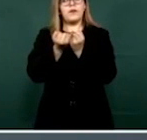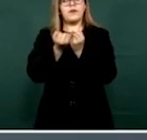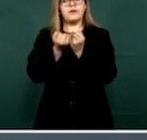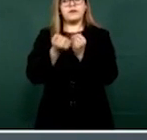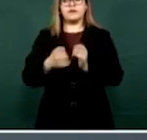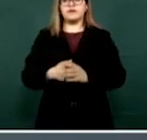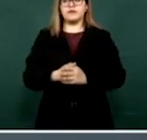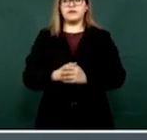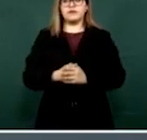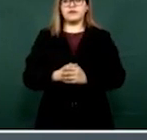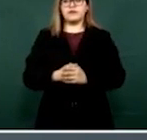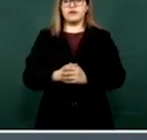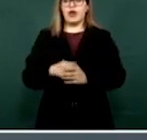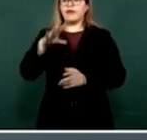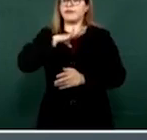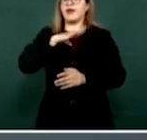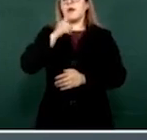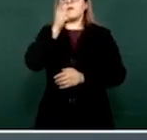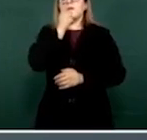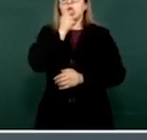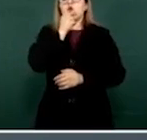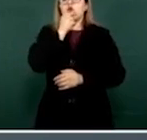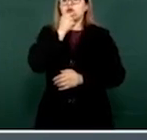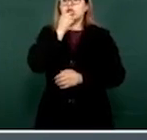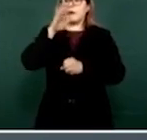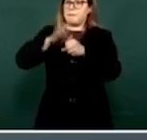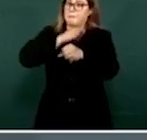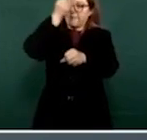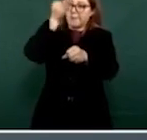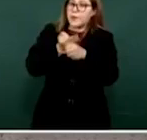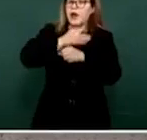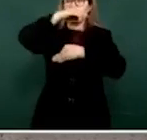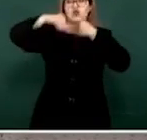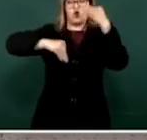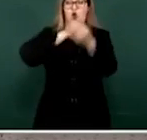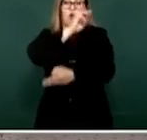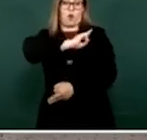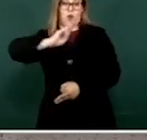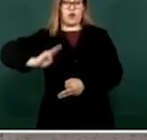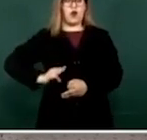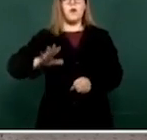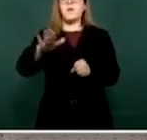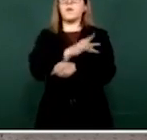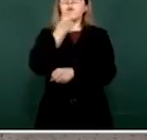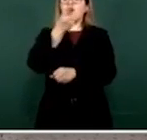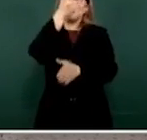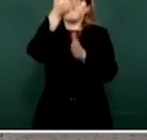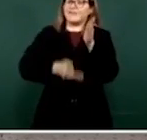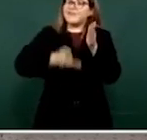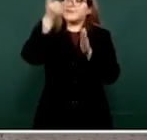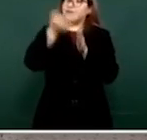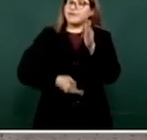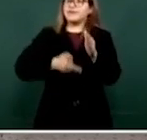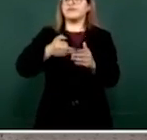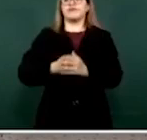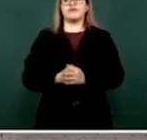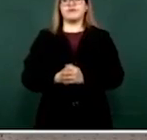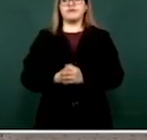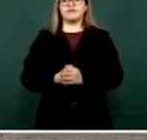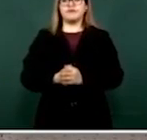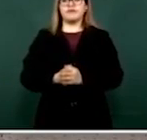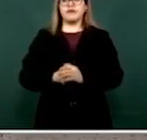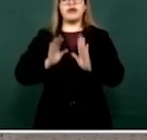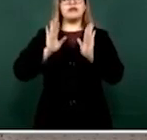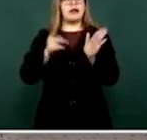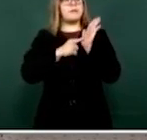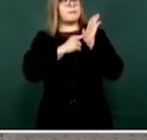tengan los policías suficientes en todos los municipios, porque hay un déficit. ¿Presentó la